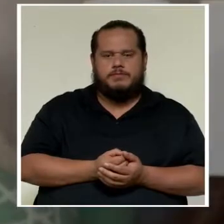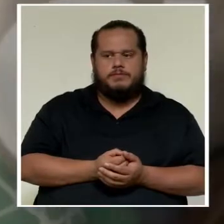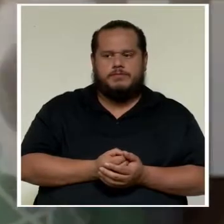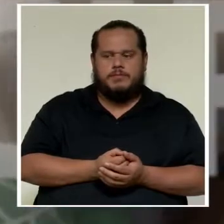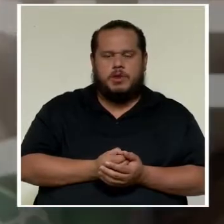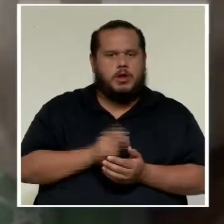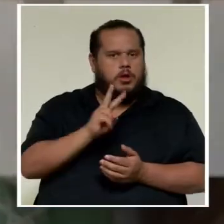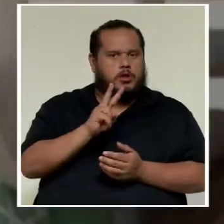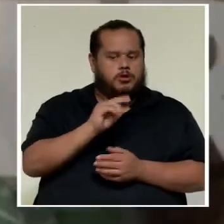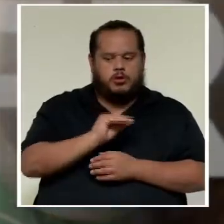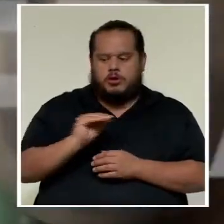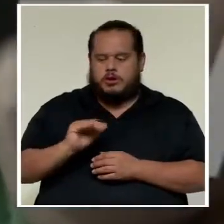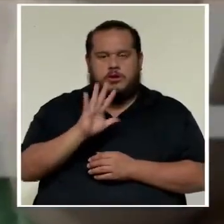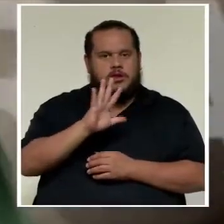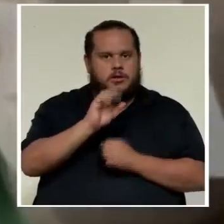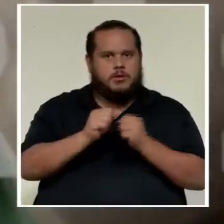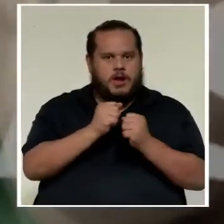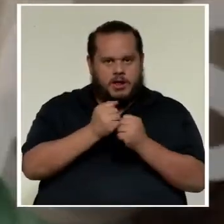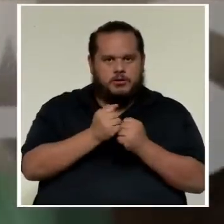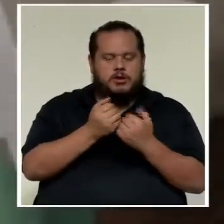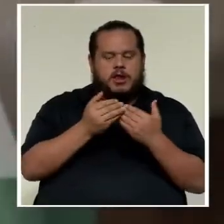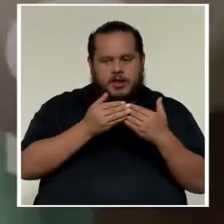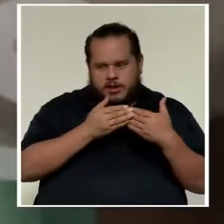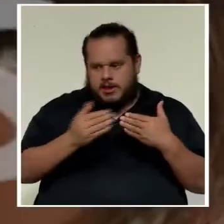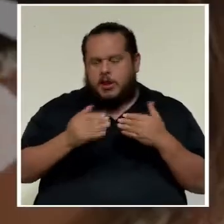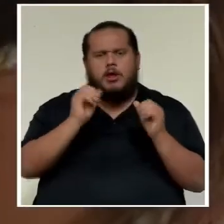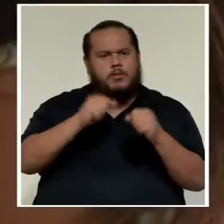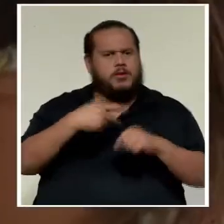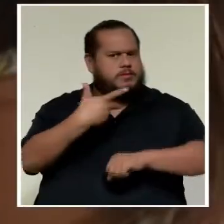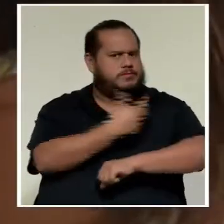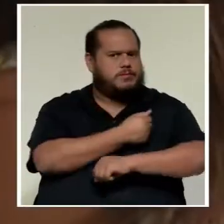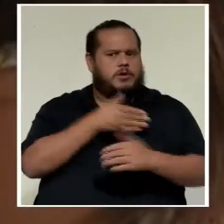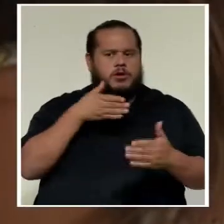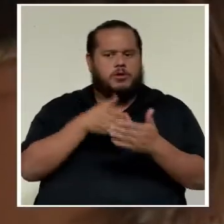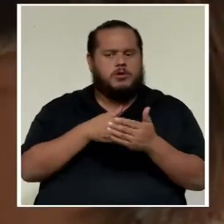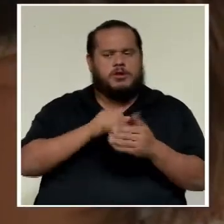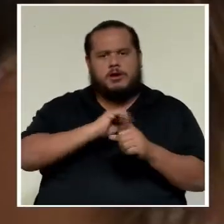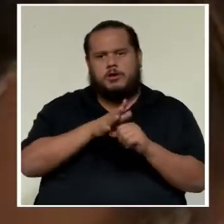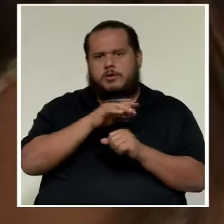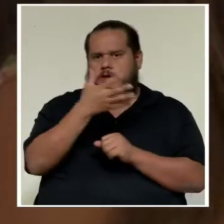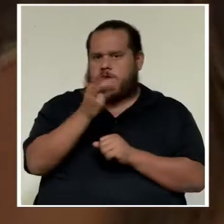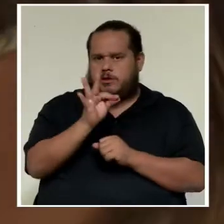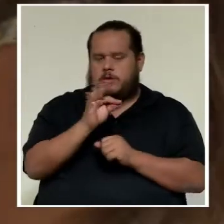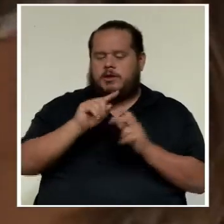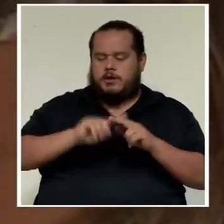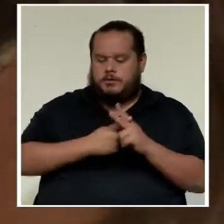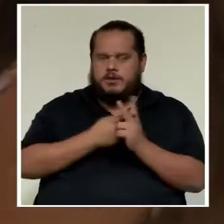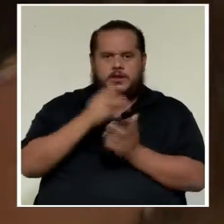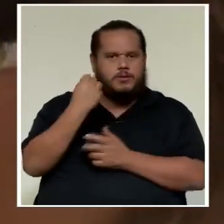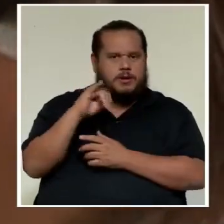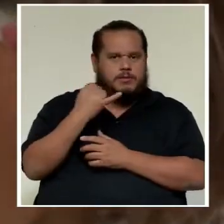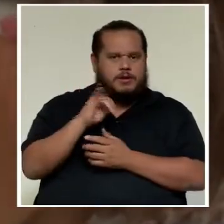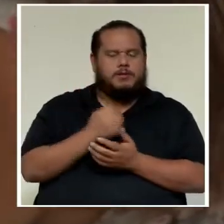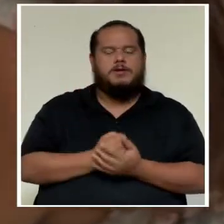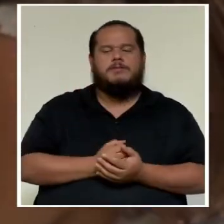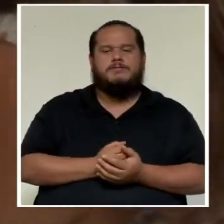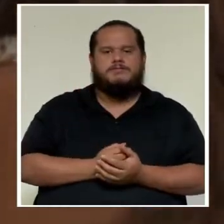Los niños de 5 años en adelante podrán vacunarse contra la COVID-19 a partir de este miércoles.